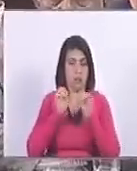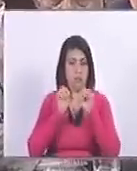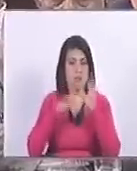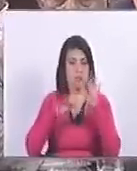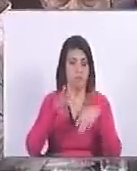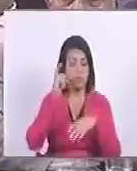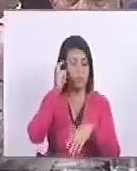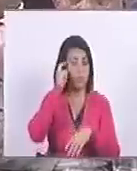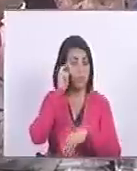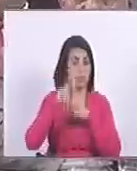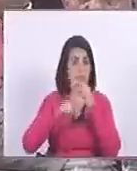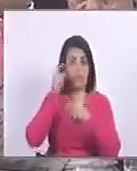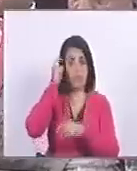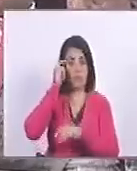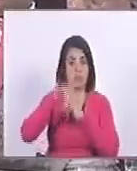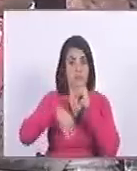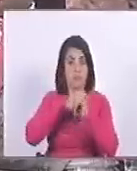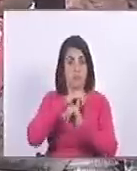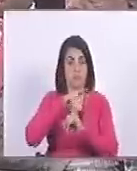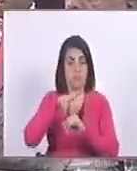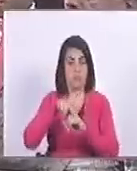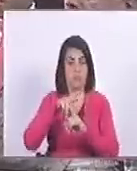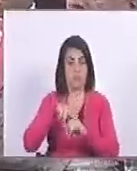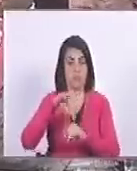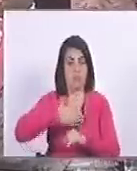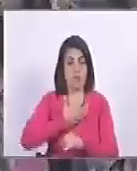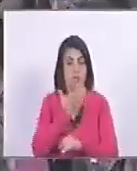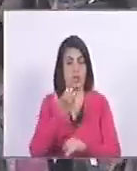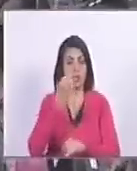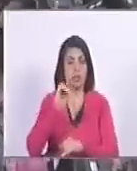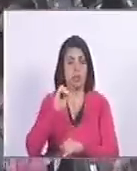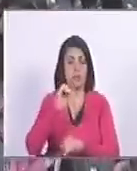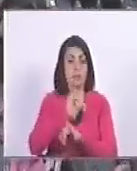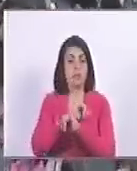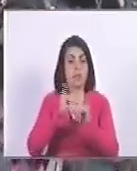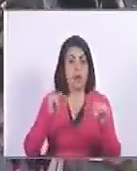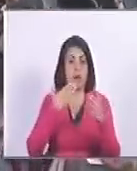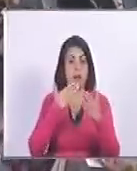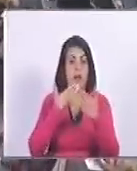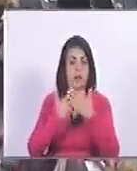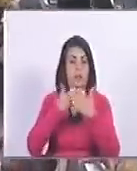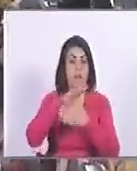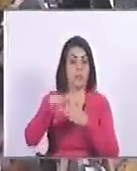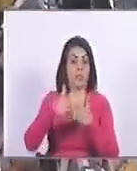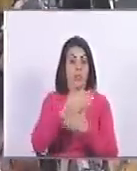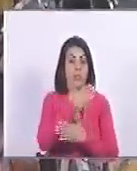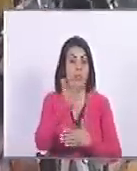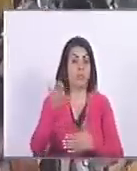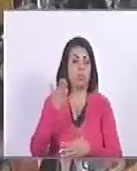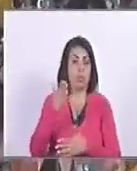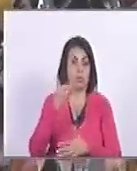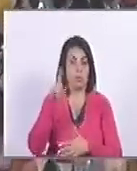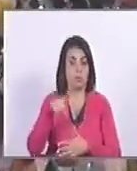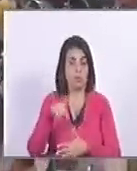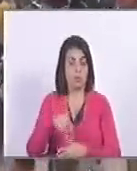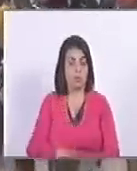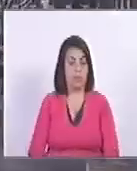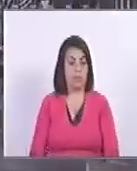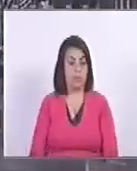de julio como Día Nacional del Canto Coral. Gracias a todos, a ustedes, por